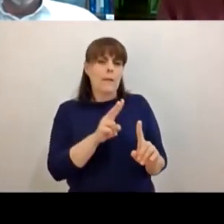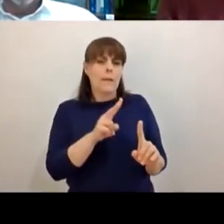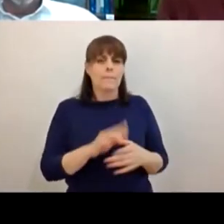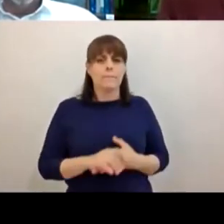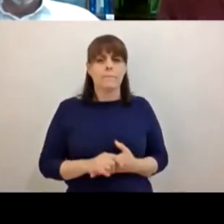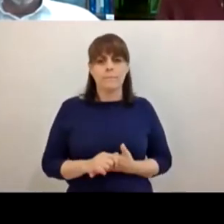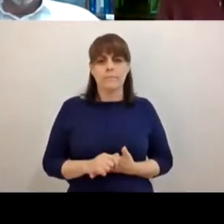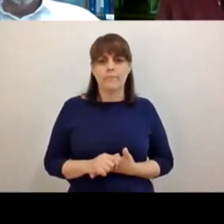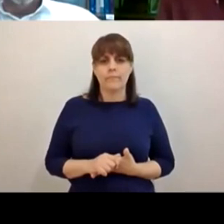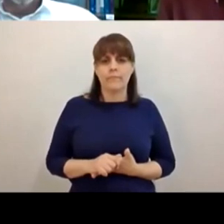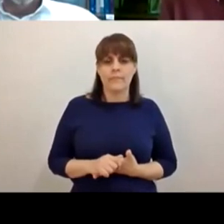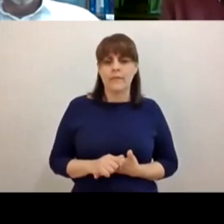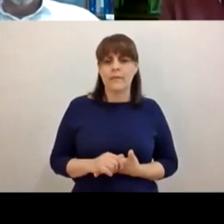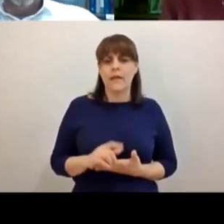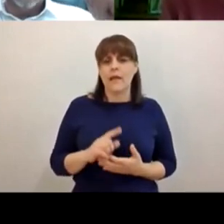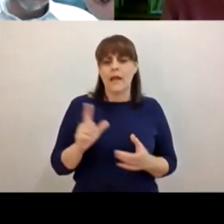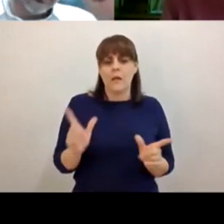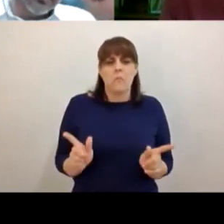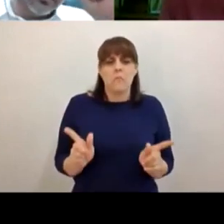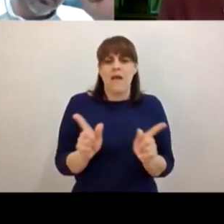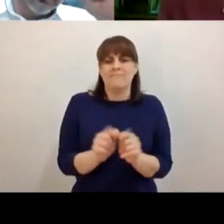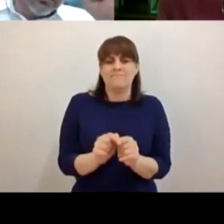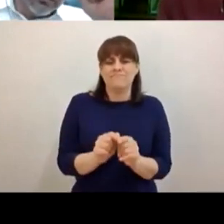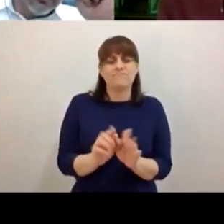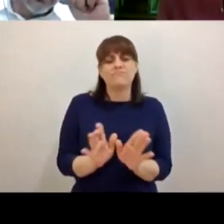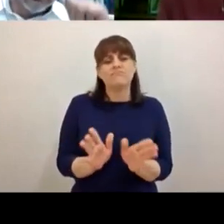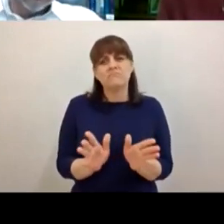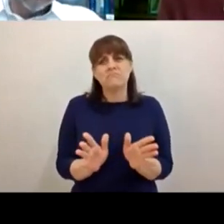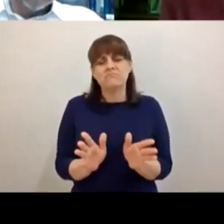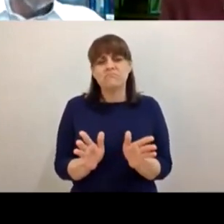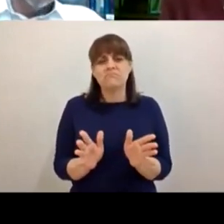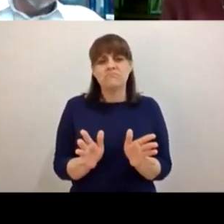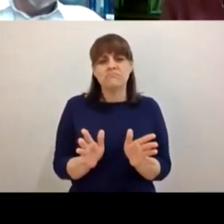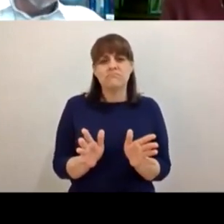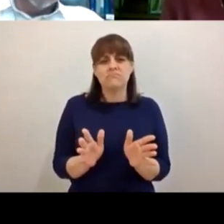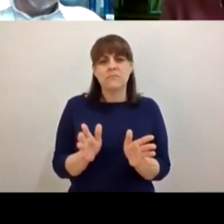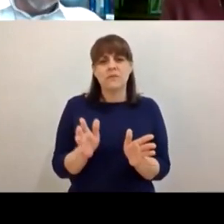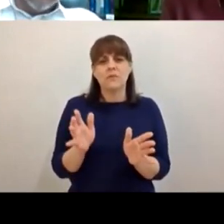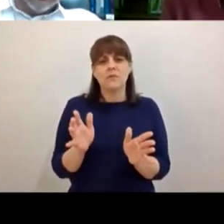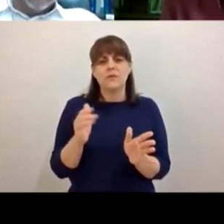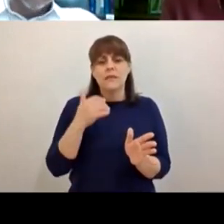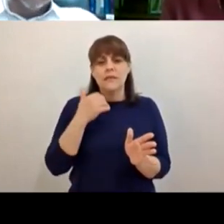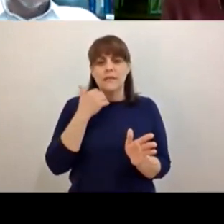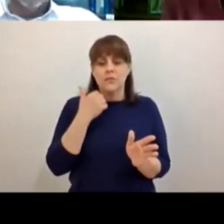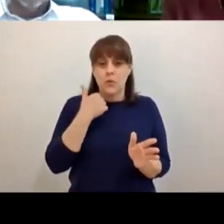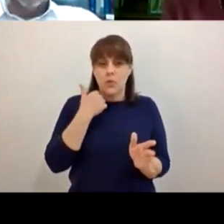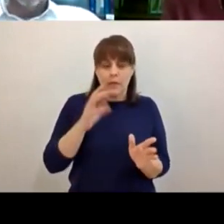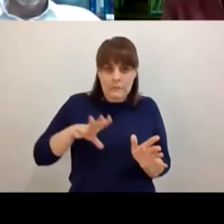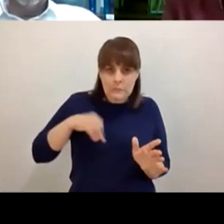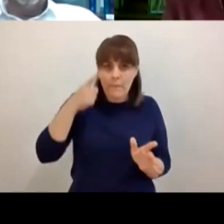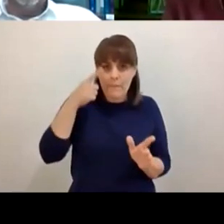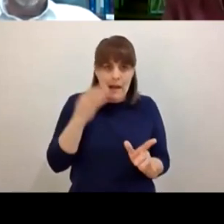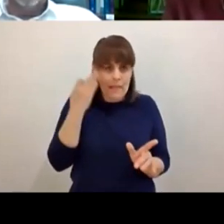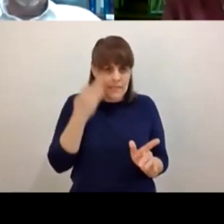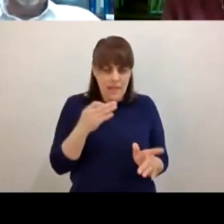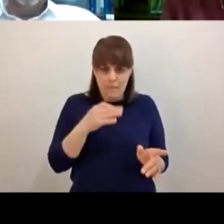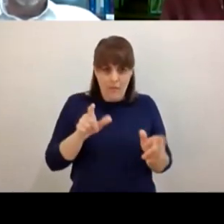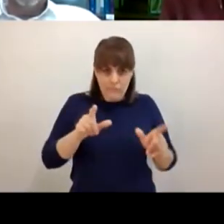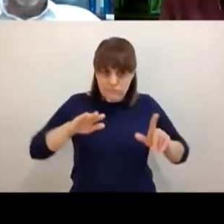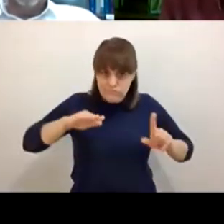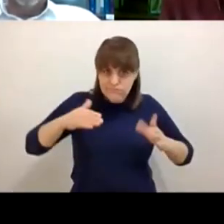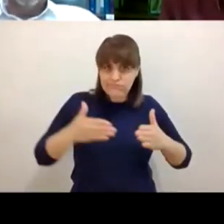Bueno, yo más que un cierre quisiera, porque creo que me he tratado de utilizar el tiempo que se me da para externar mi sentir.